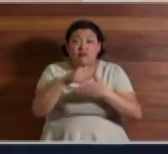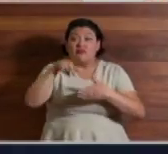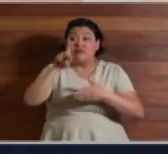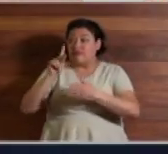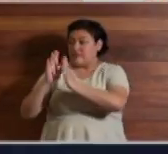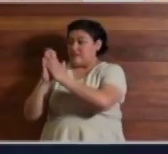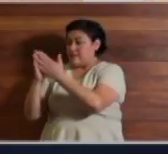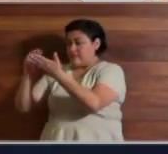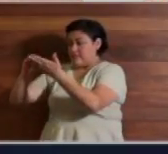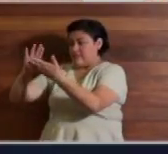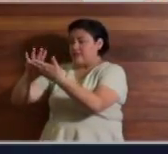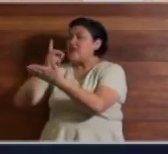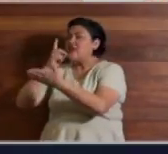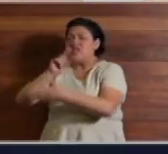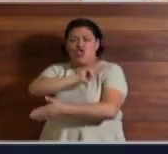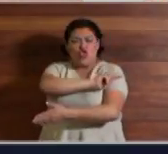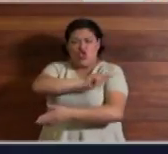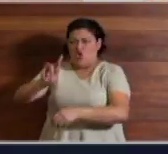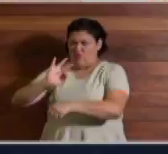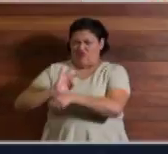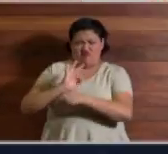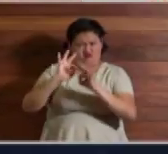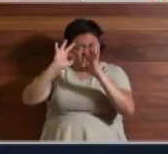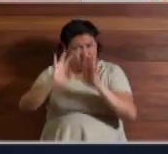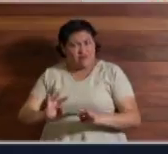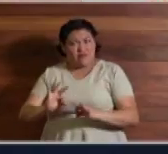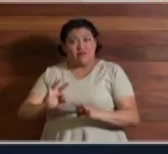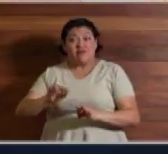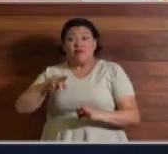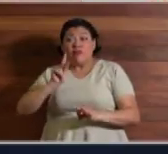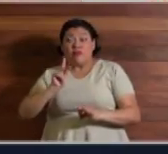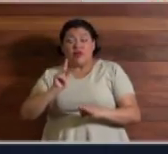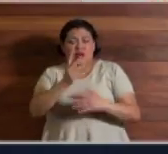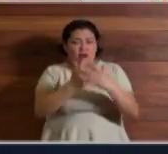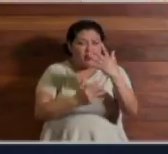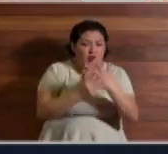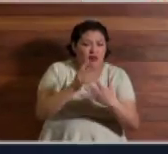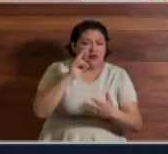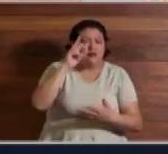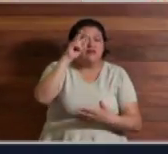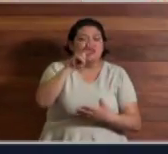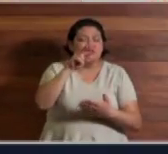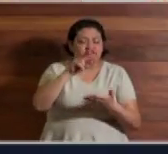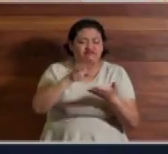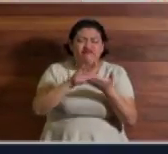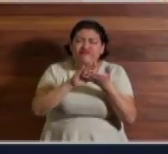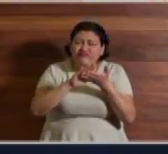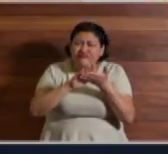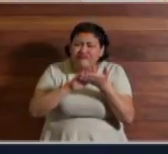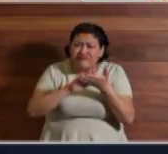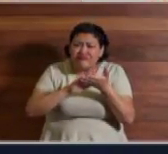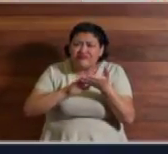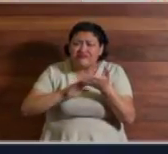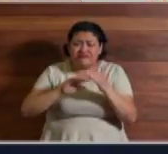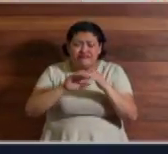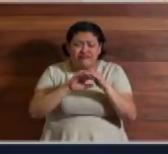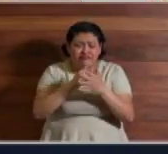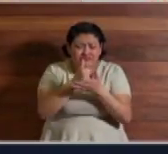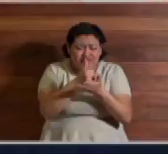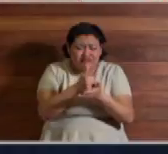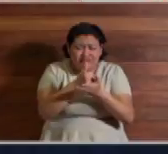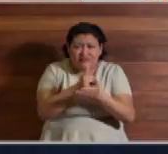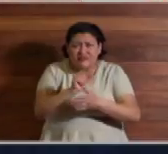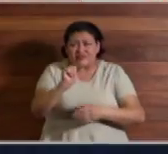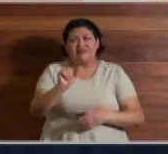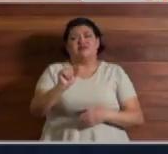beneficios a toda la población. Y así, si uno revisa los indicadores del Plan Nacional de Desarrollo, se puede encontrar que en una retórica de